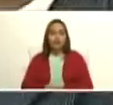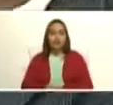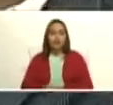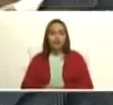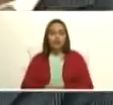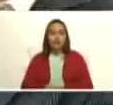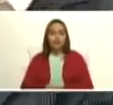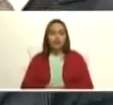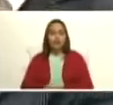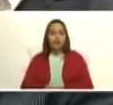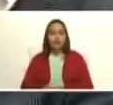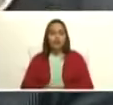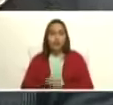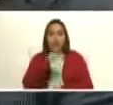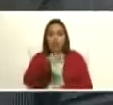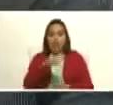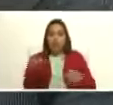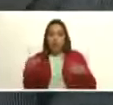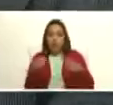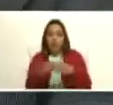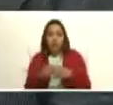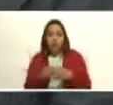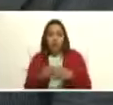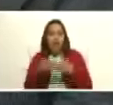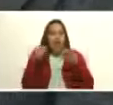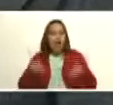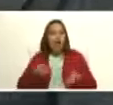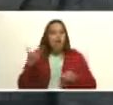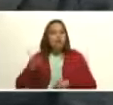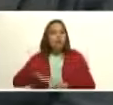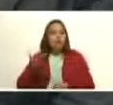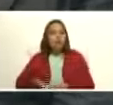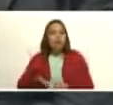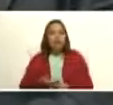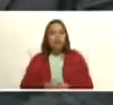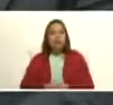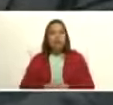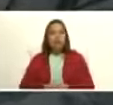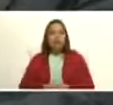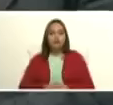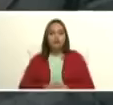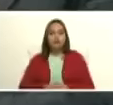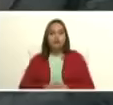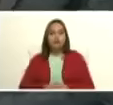Esta reunión siempre es muy motivante.